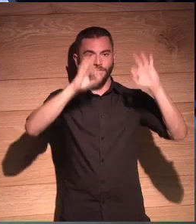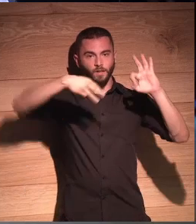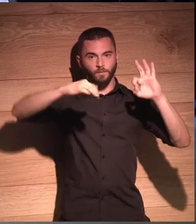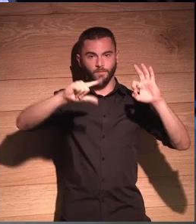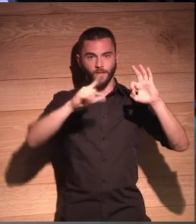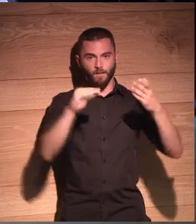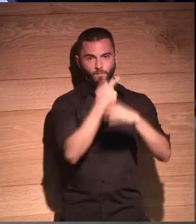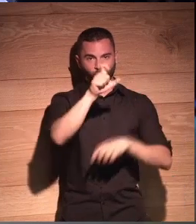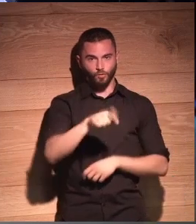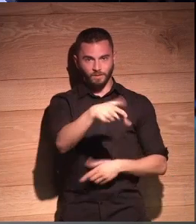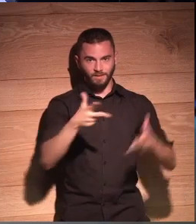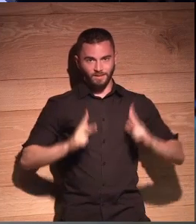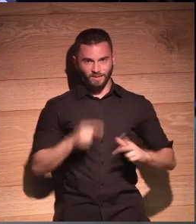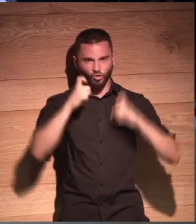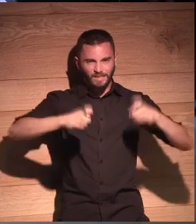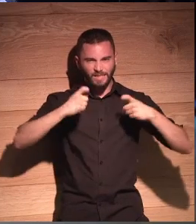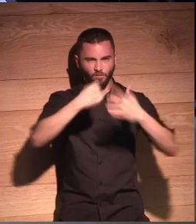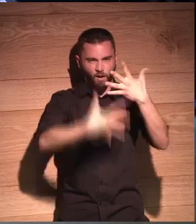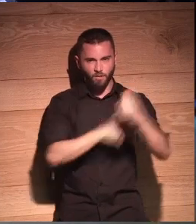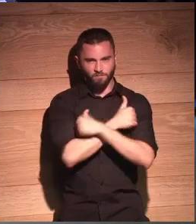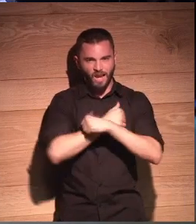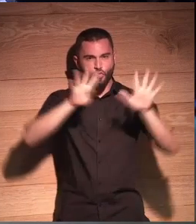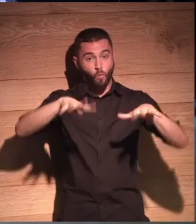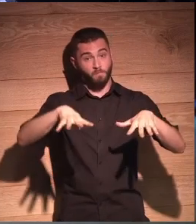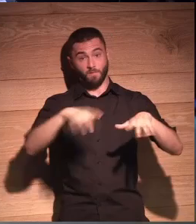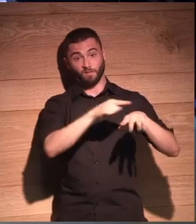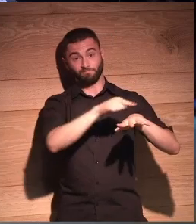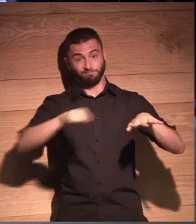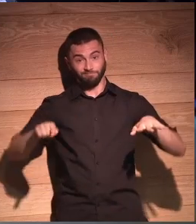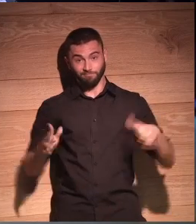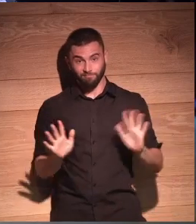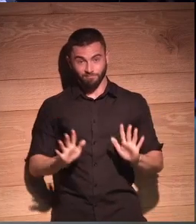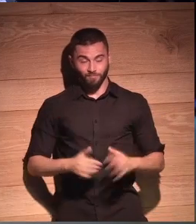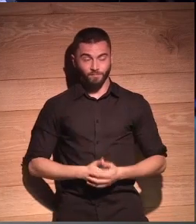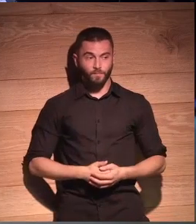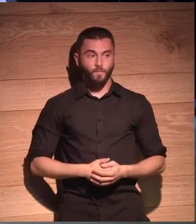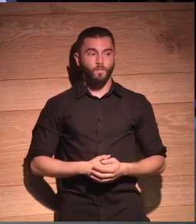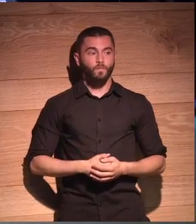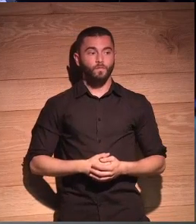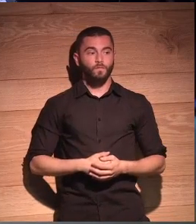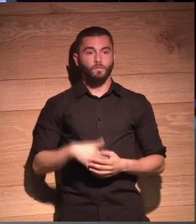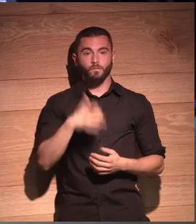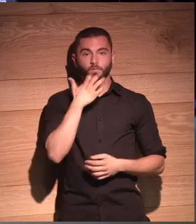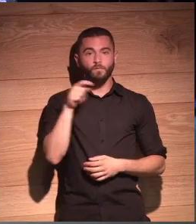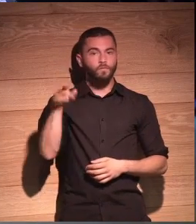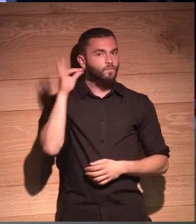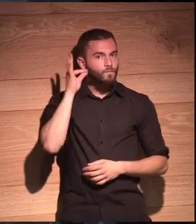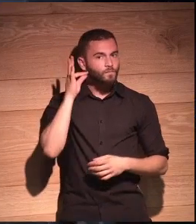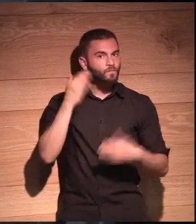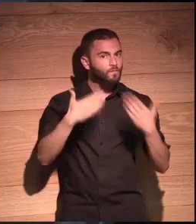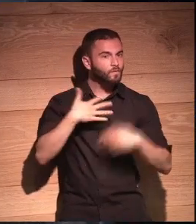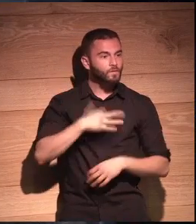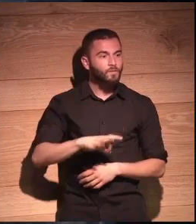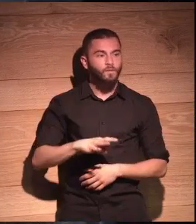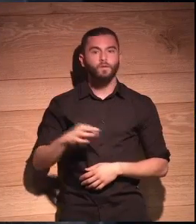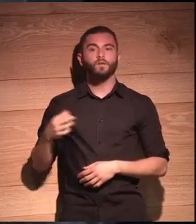productor, que estáis sentado, lo intentó y había una lista de espera de 9 meses. Sí. Yo, si lográis hablar con ella, os lo dije, nos